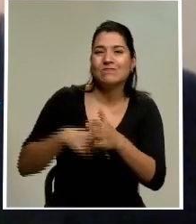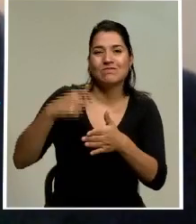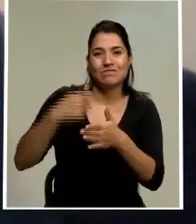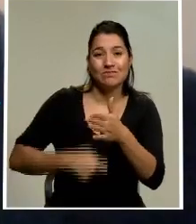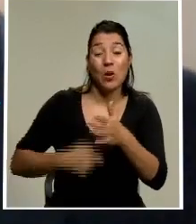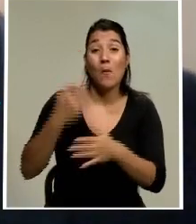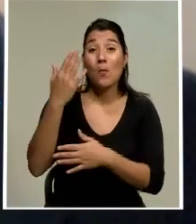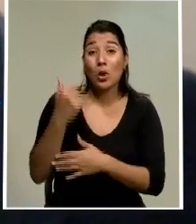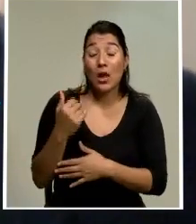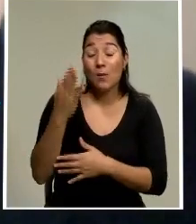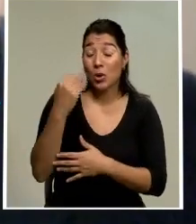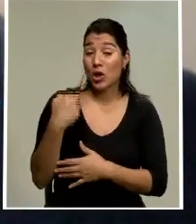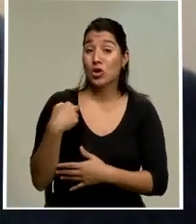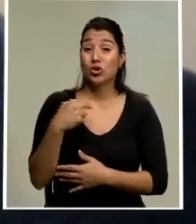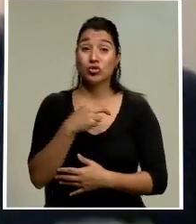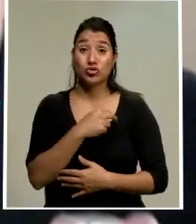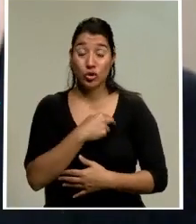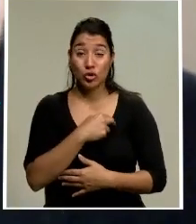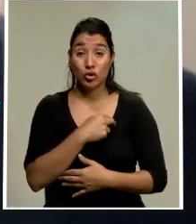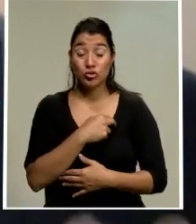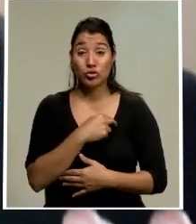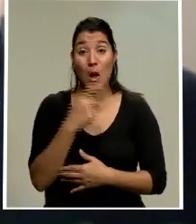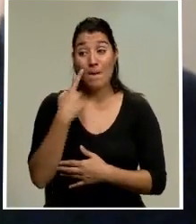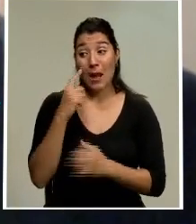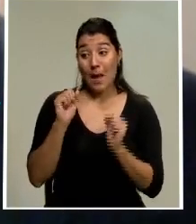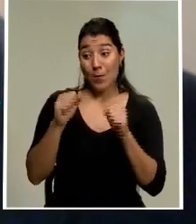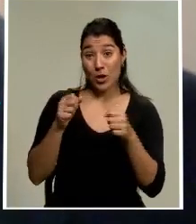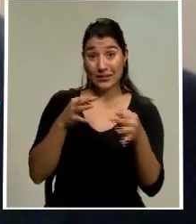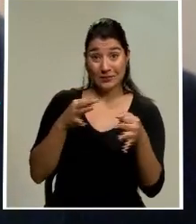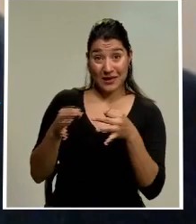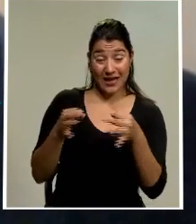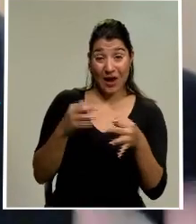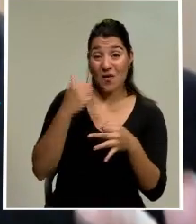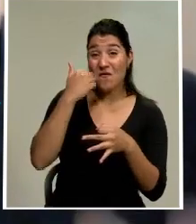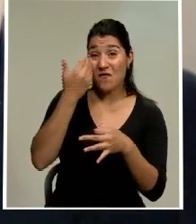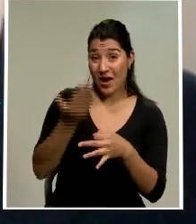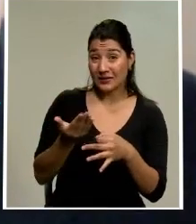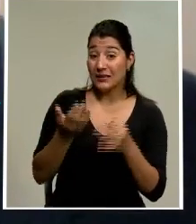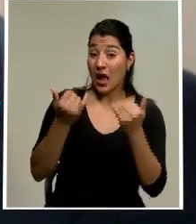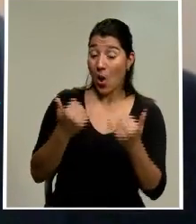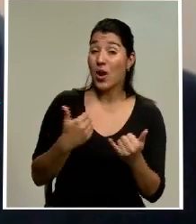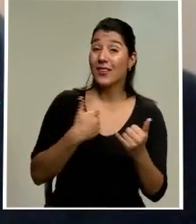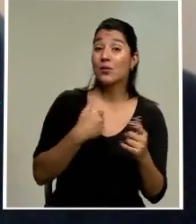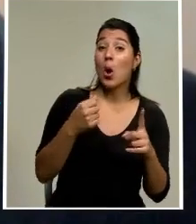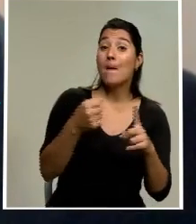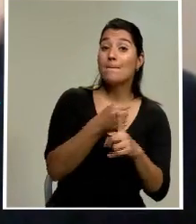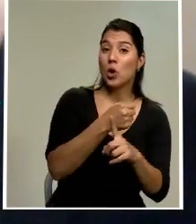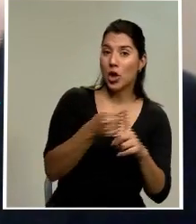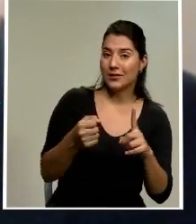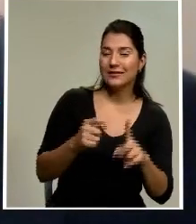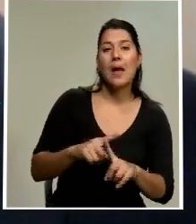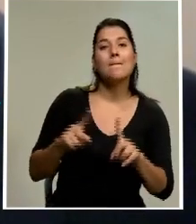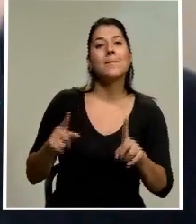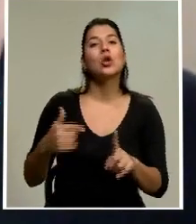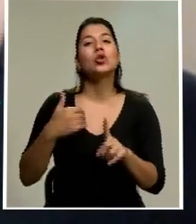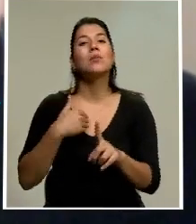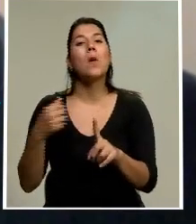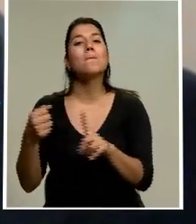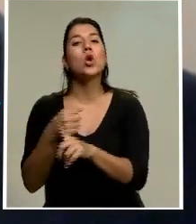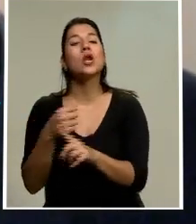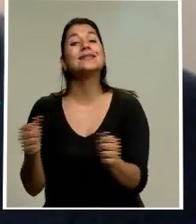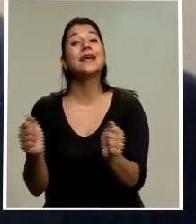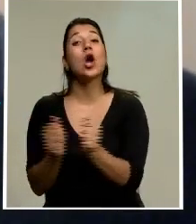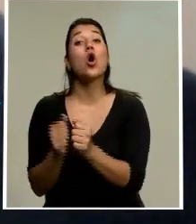porque estamos viviendo, para decirlo en dos palabras, no solamente una violencia, sino una violencia armada y